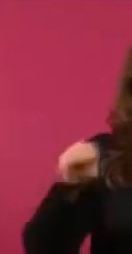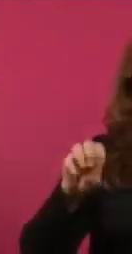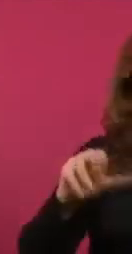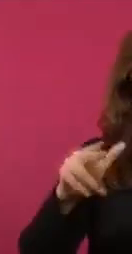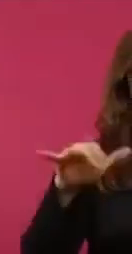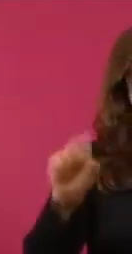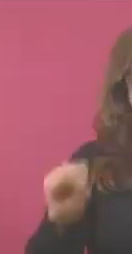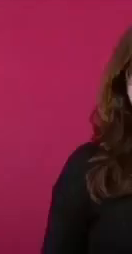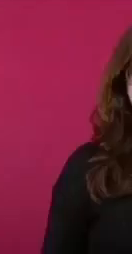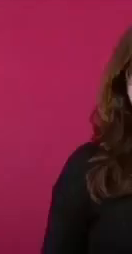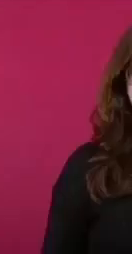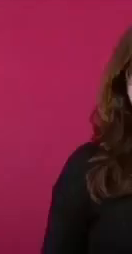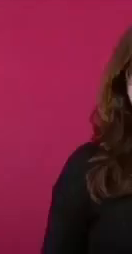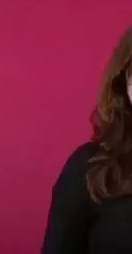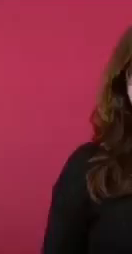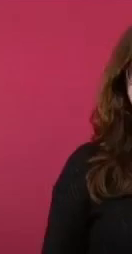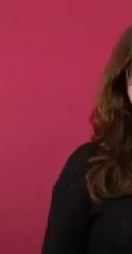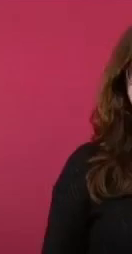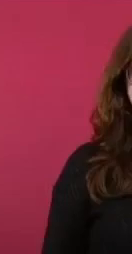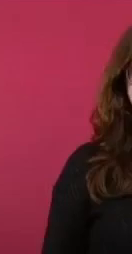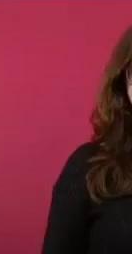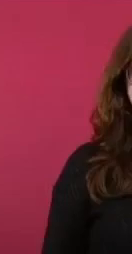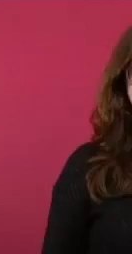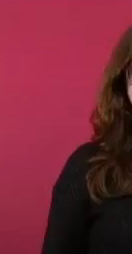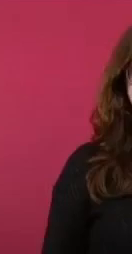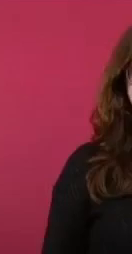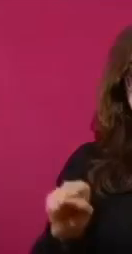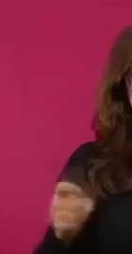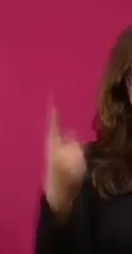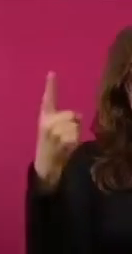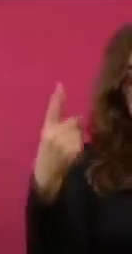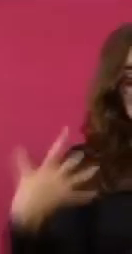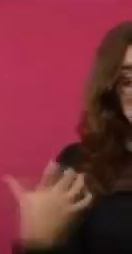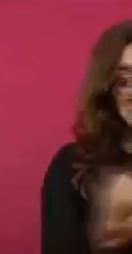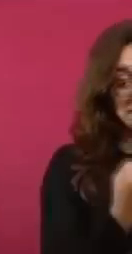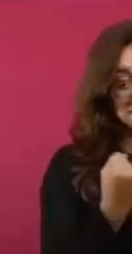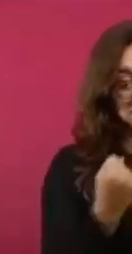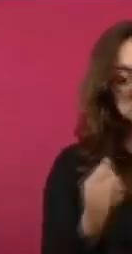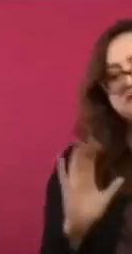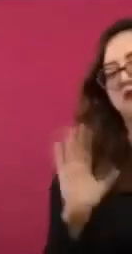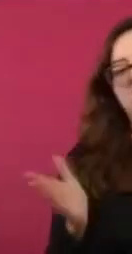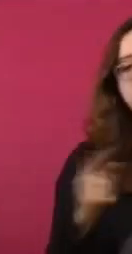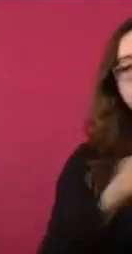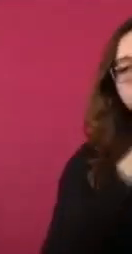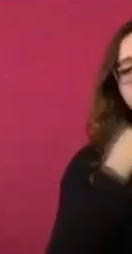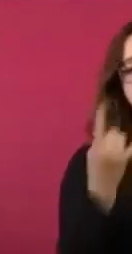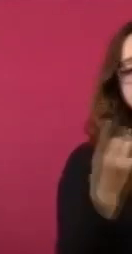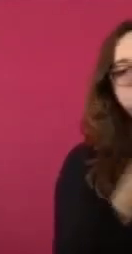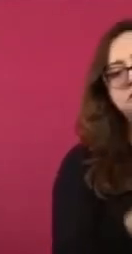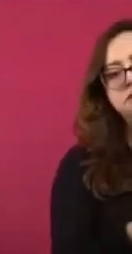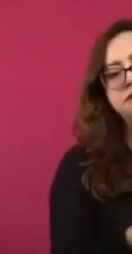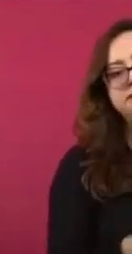INEGI el que va diciendo, yo no quiero adelantarme, quiero ser prudente. No dice que en